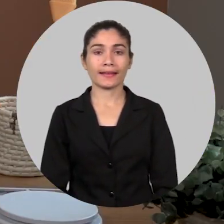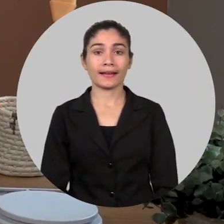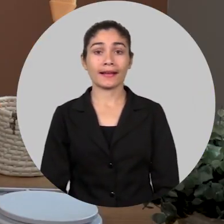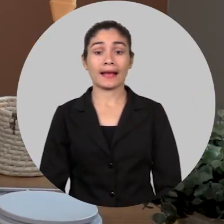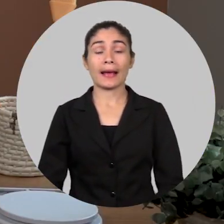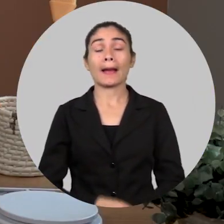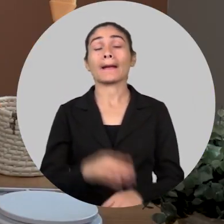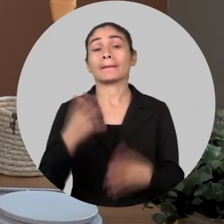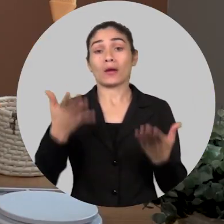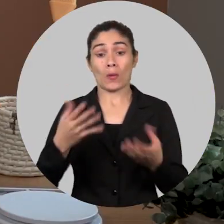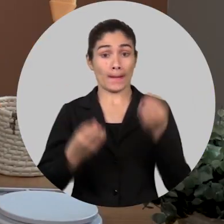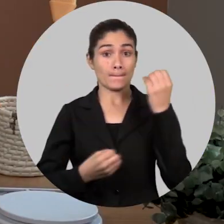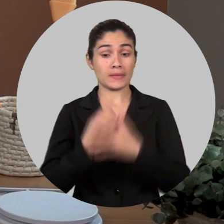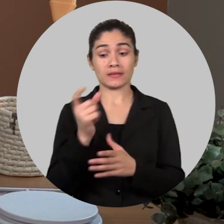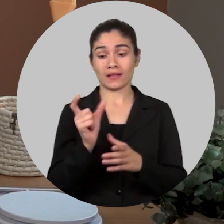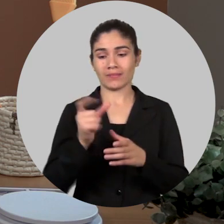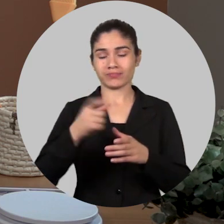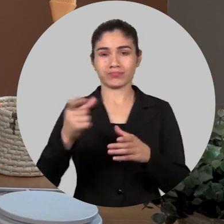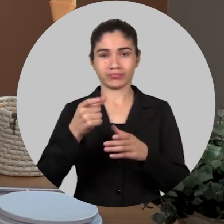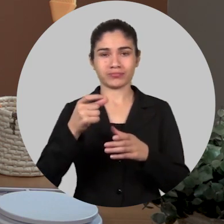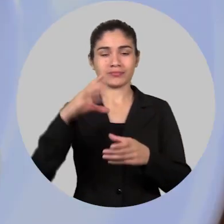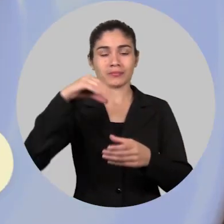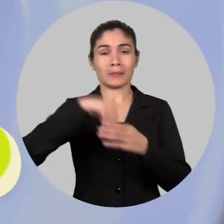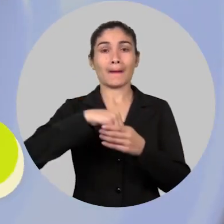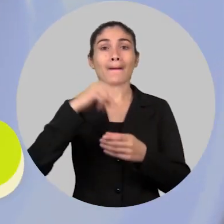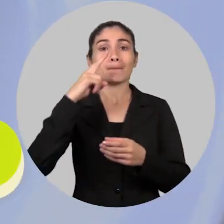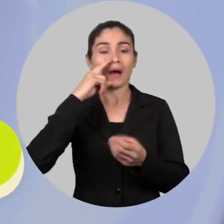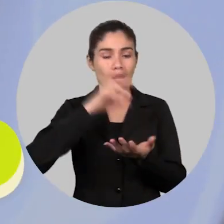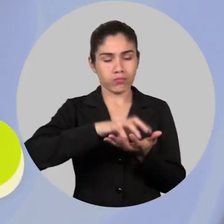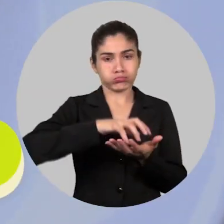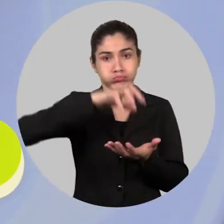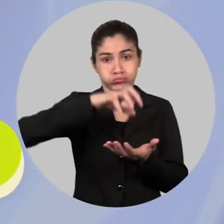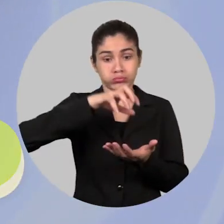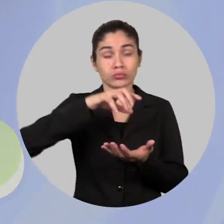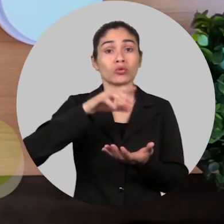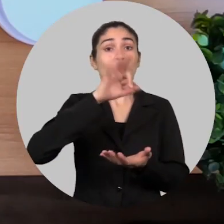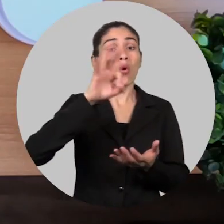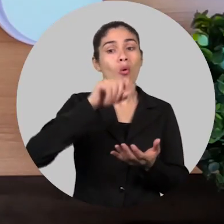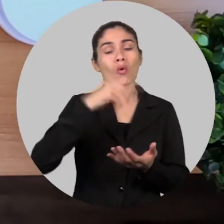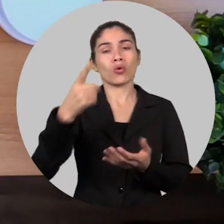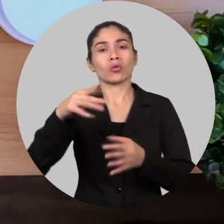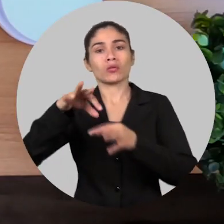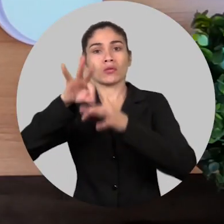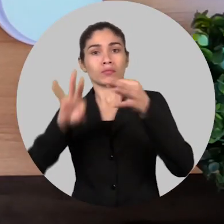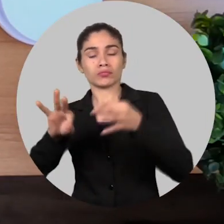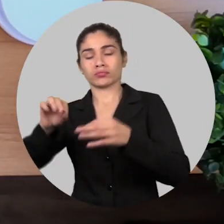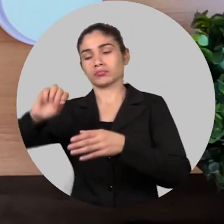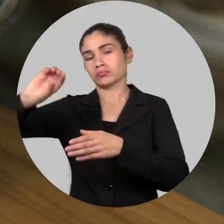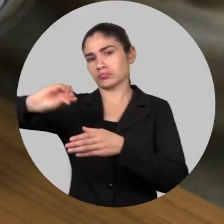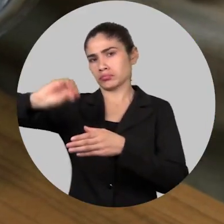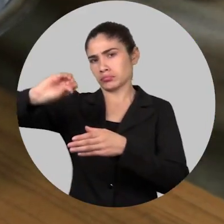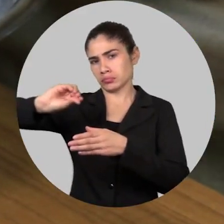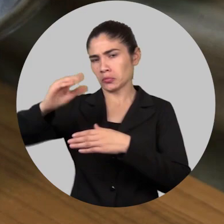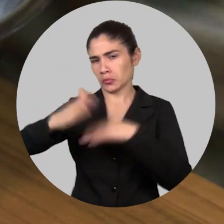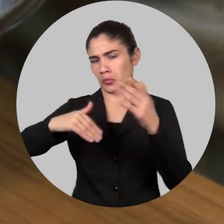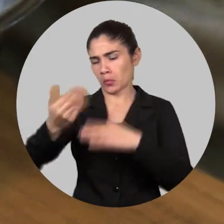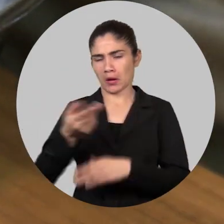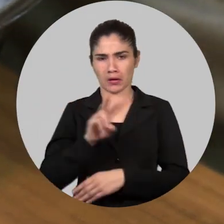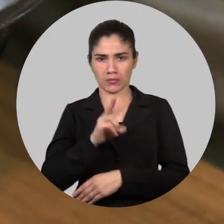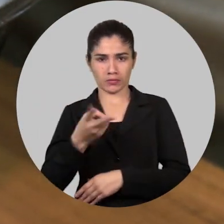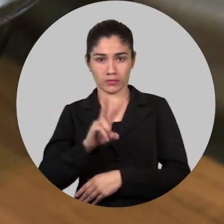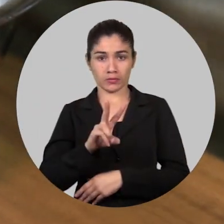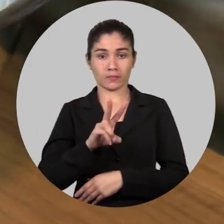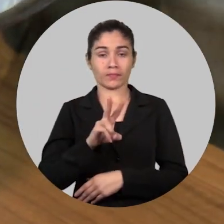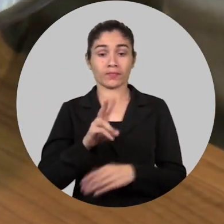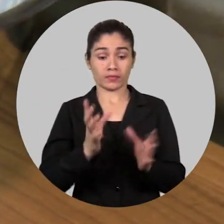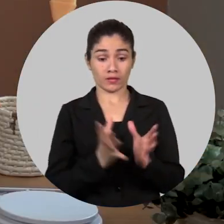Comenzamos con levadura fresca. En caso que no encuentren, puede ser también levadura en polvo. La levadura rompemos aquí